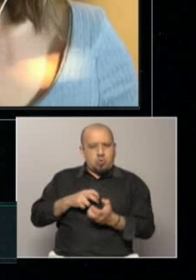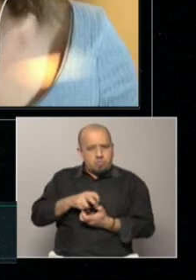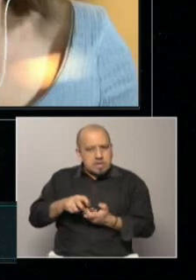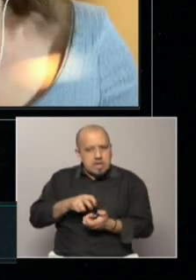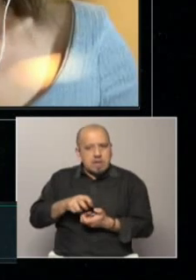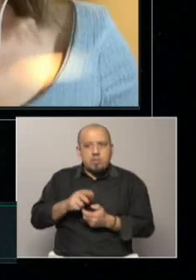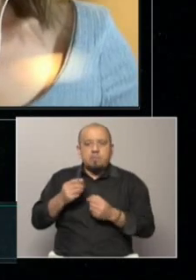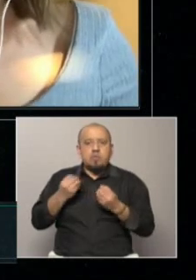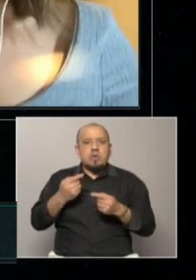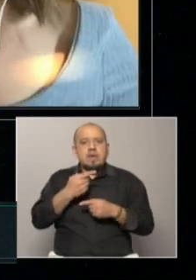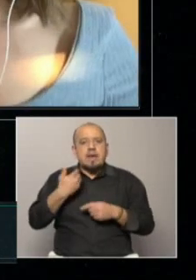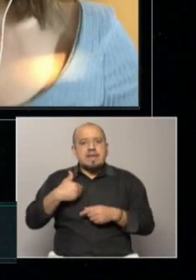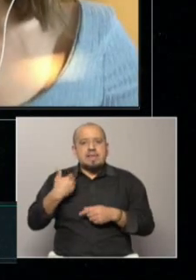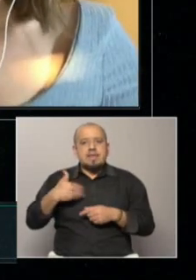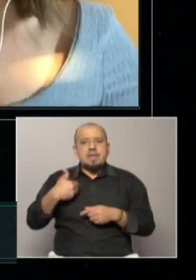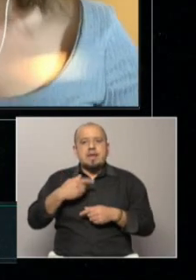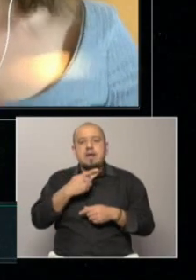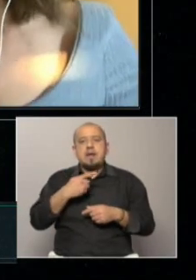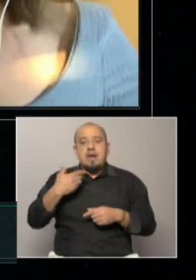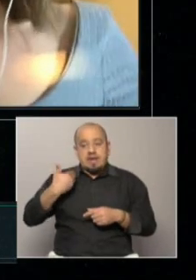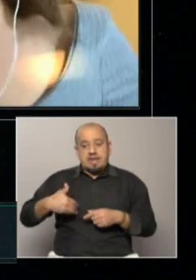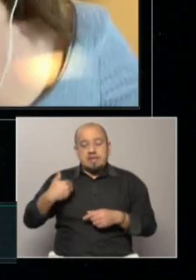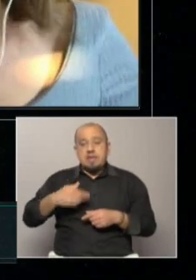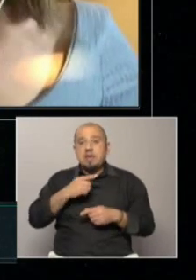tenebrosas, que es lo que Argentina intentó evitar y le está